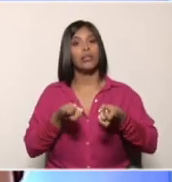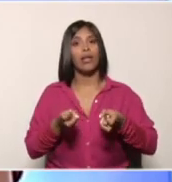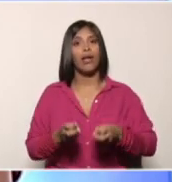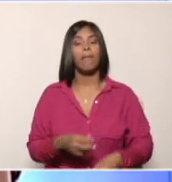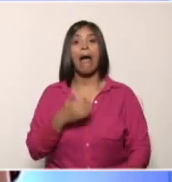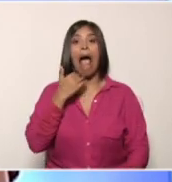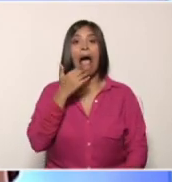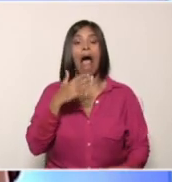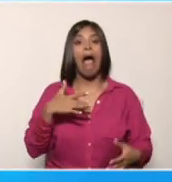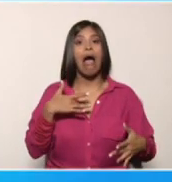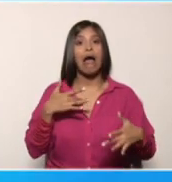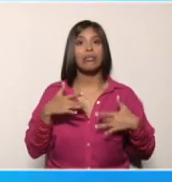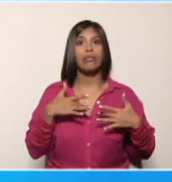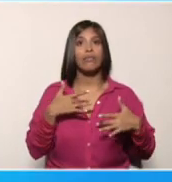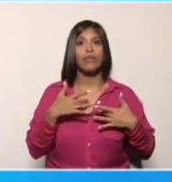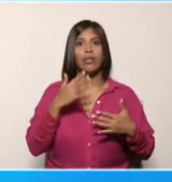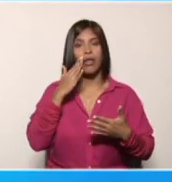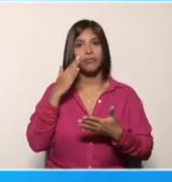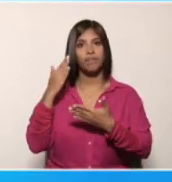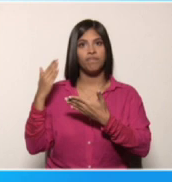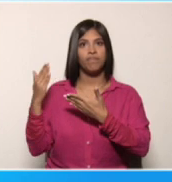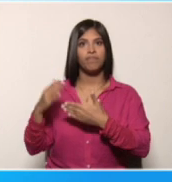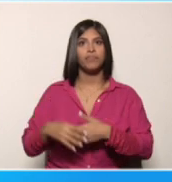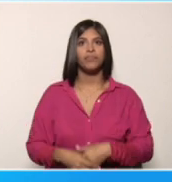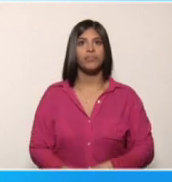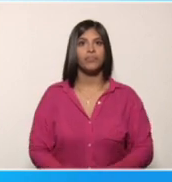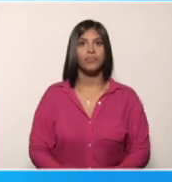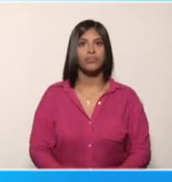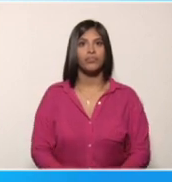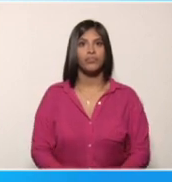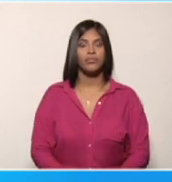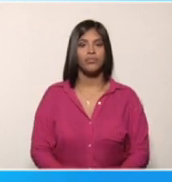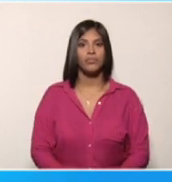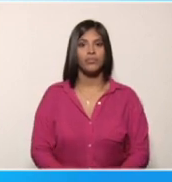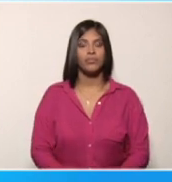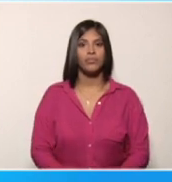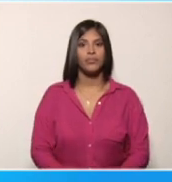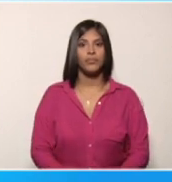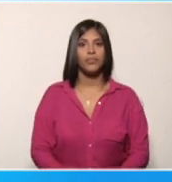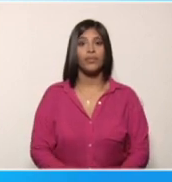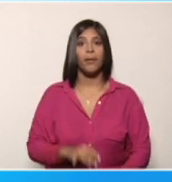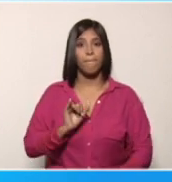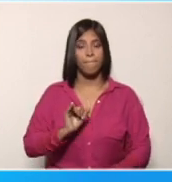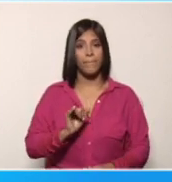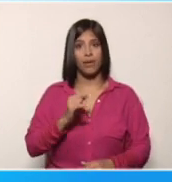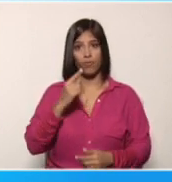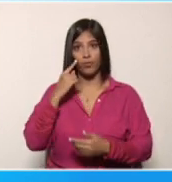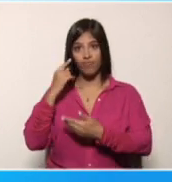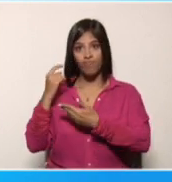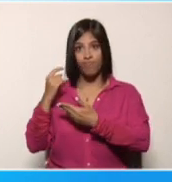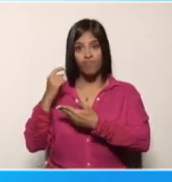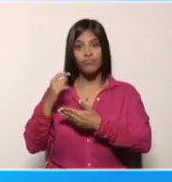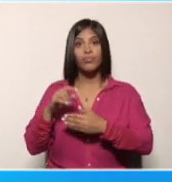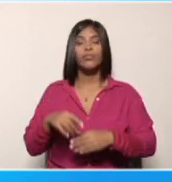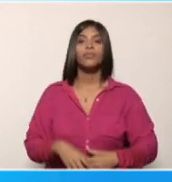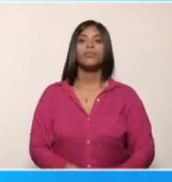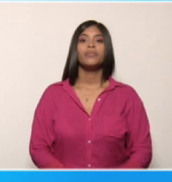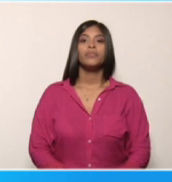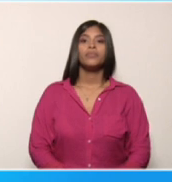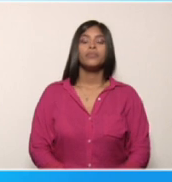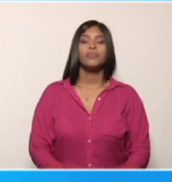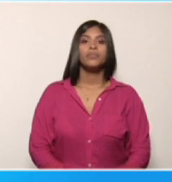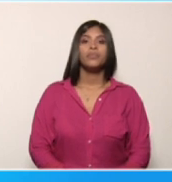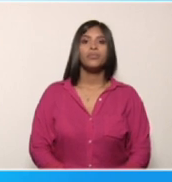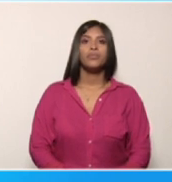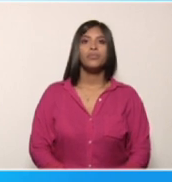las actividades que se llevan a cabo durante esta elaboración de este cuadro sinóptico que debemos estar viendo a continuación en pantalla, se